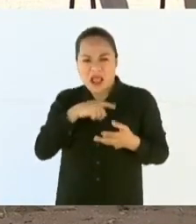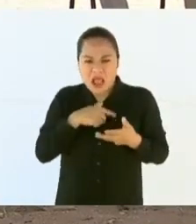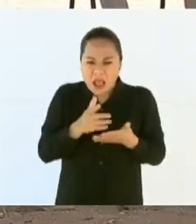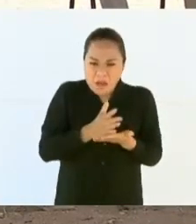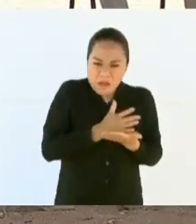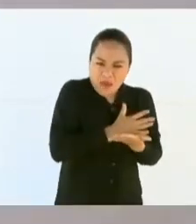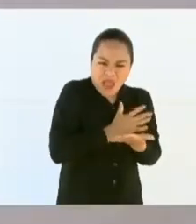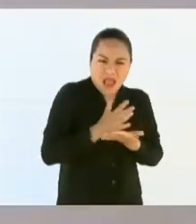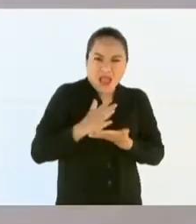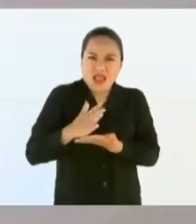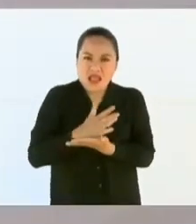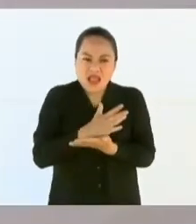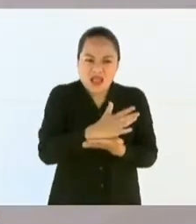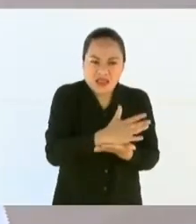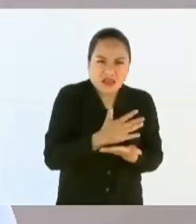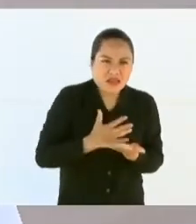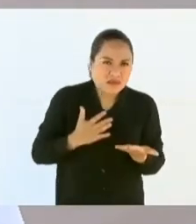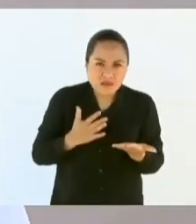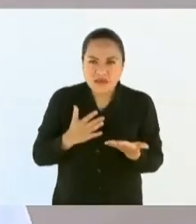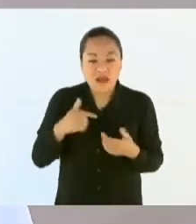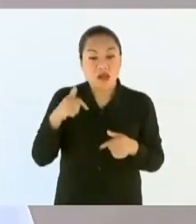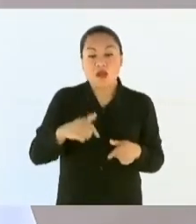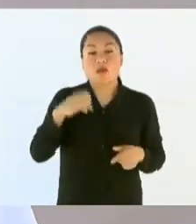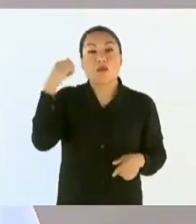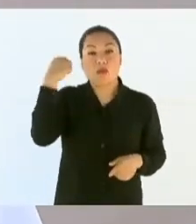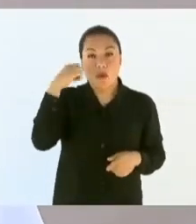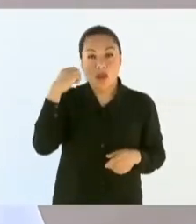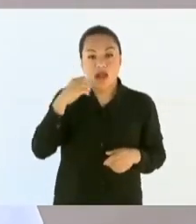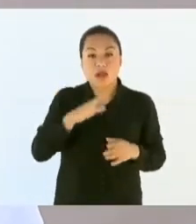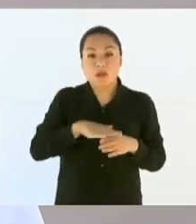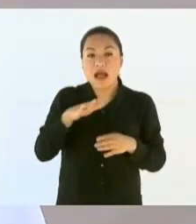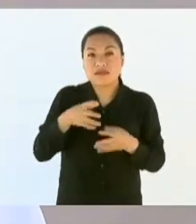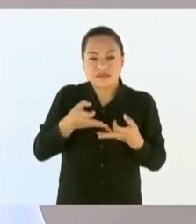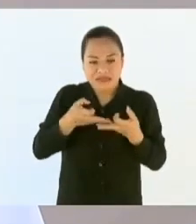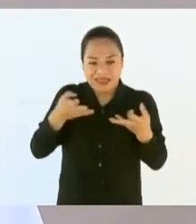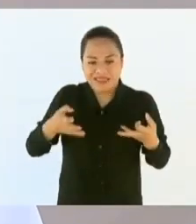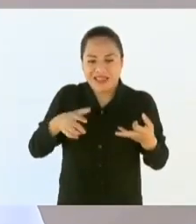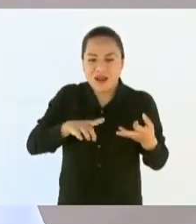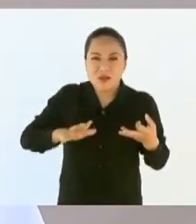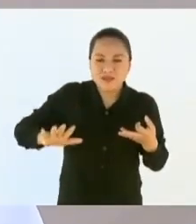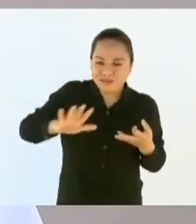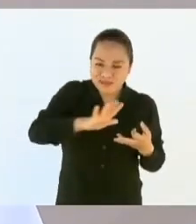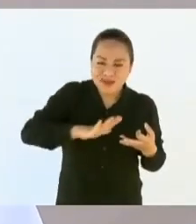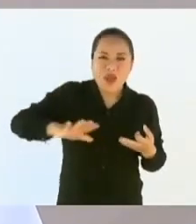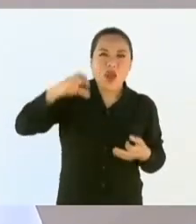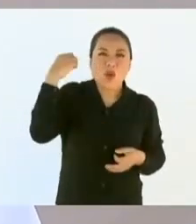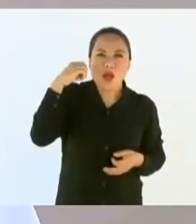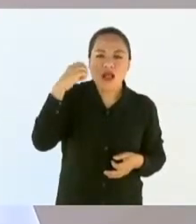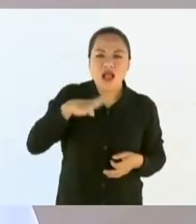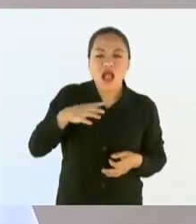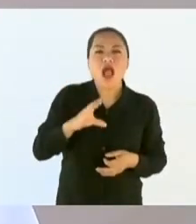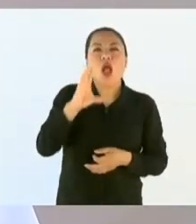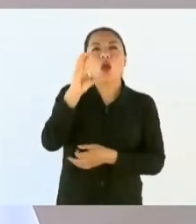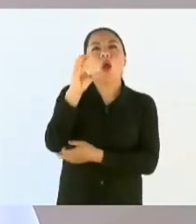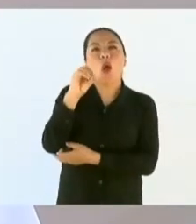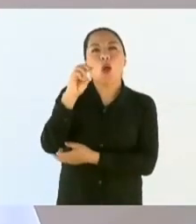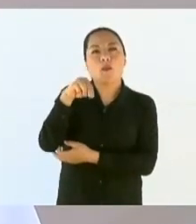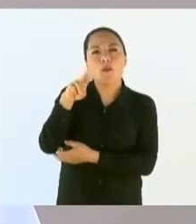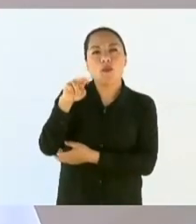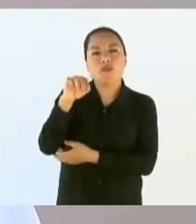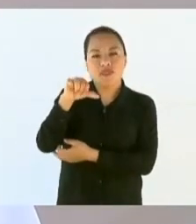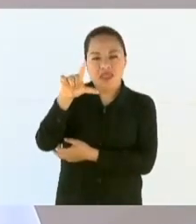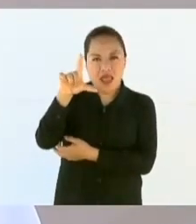En Oaxaca, la mayor parte del territorio es tierra comunal.